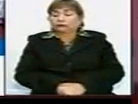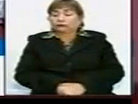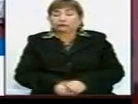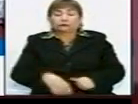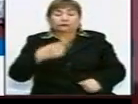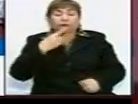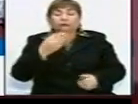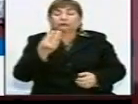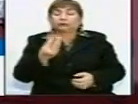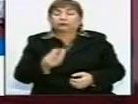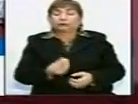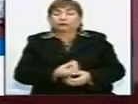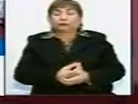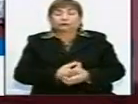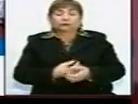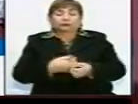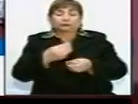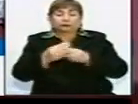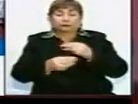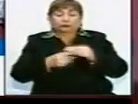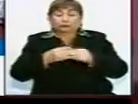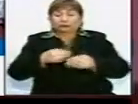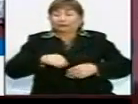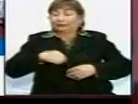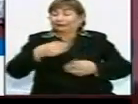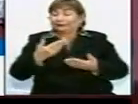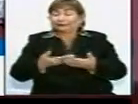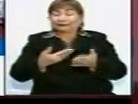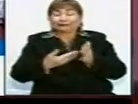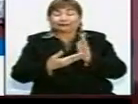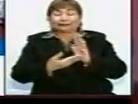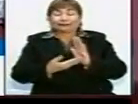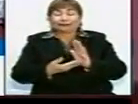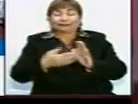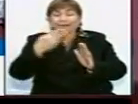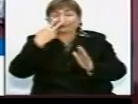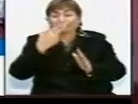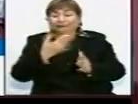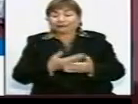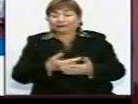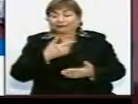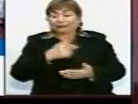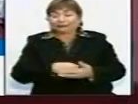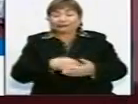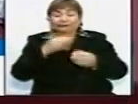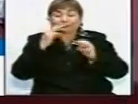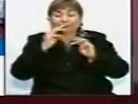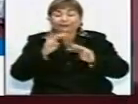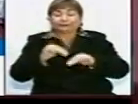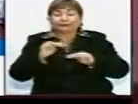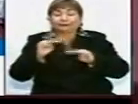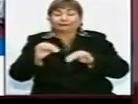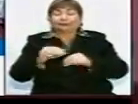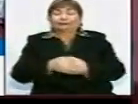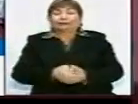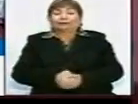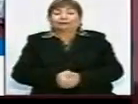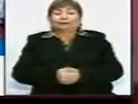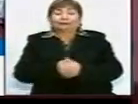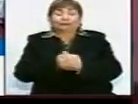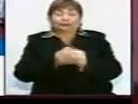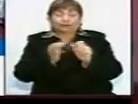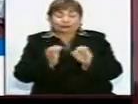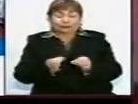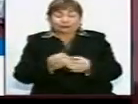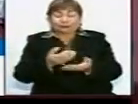pocos países en el mundo que tenemos el lujo de que el agua se vea se vaya al mar entonces coincidió plenamente